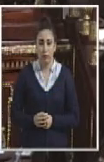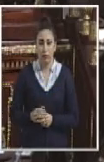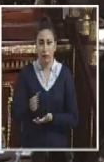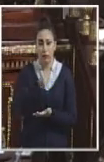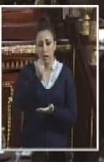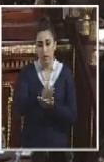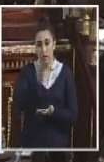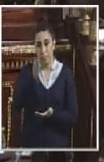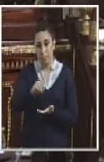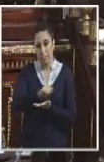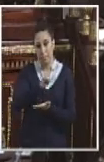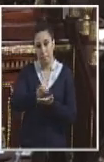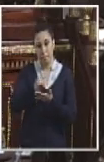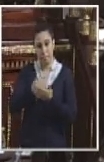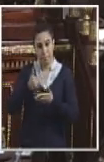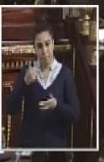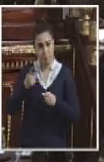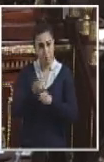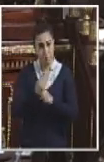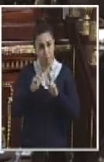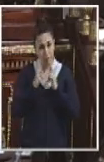Aprobada el acta, diputada presidente.